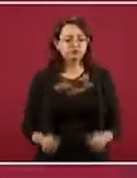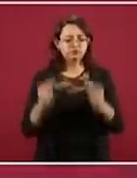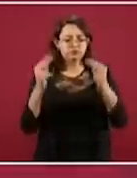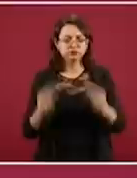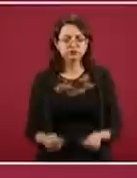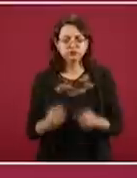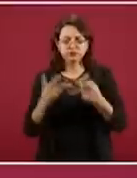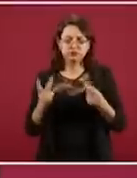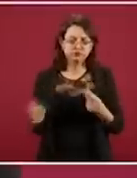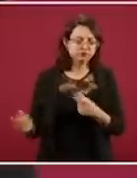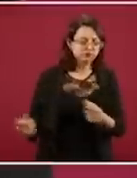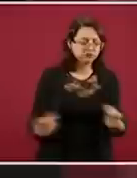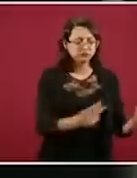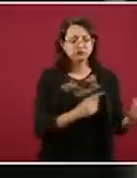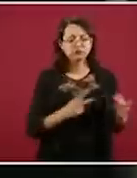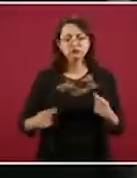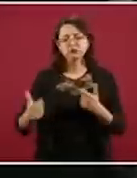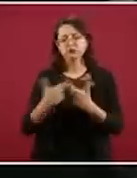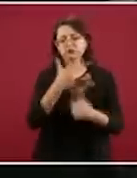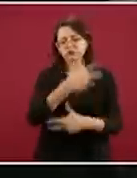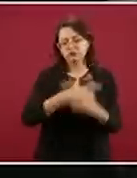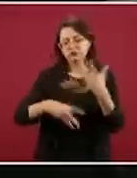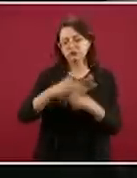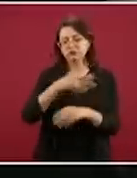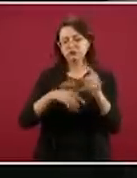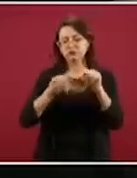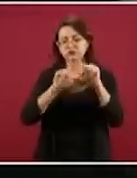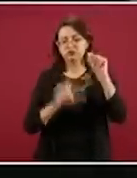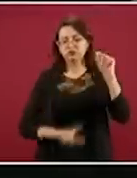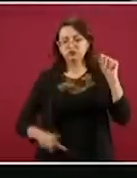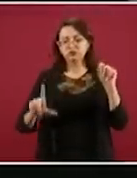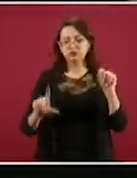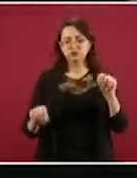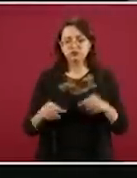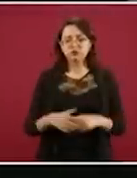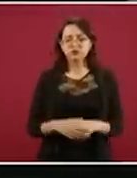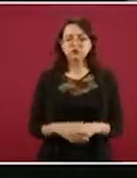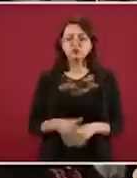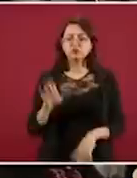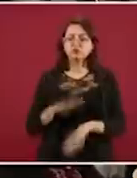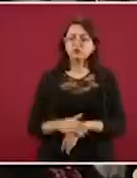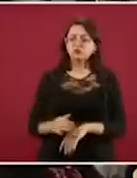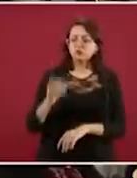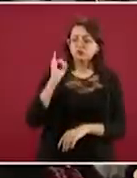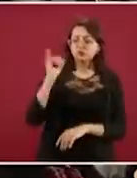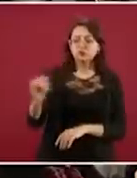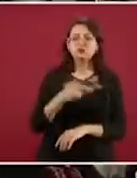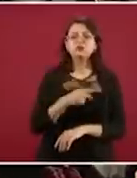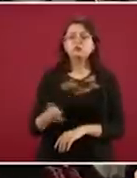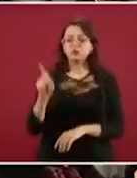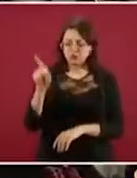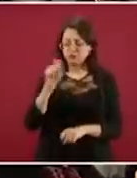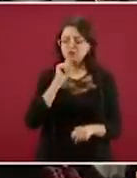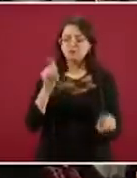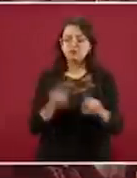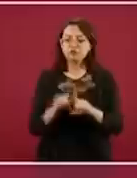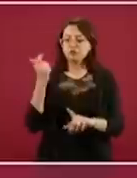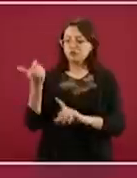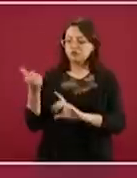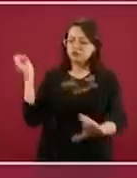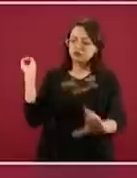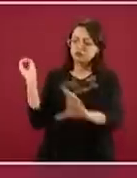reactiva la economía en las regiones de México, hasta en las más apartadas.